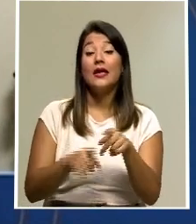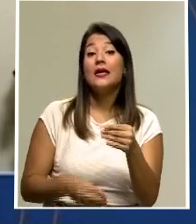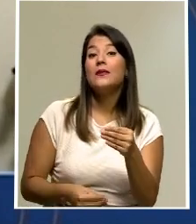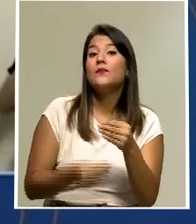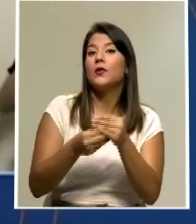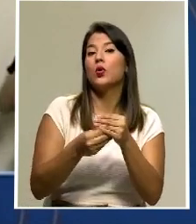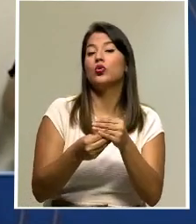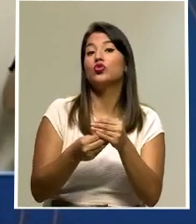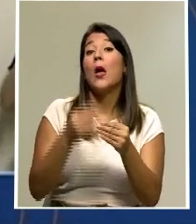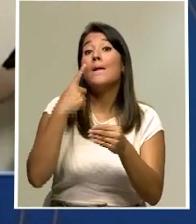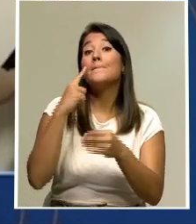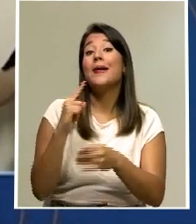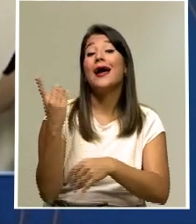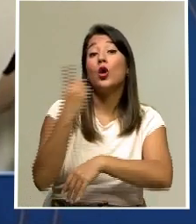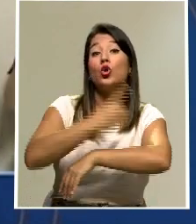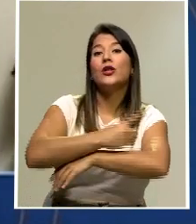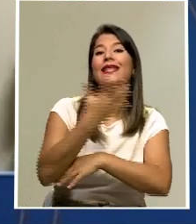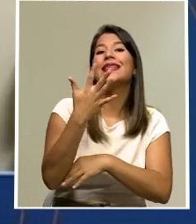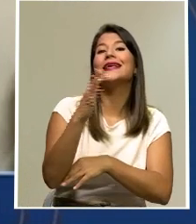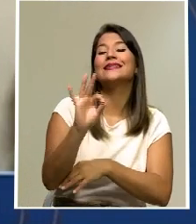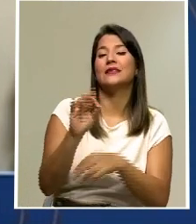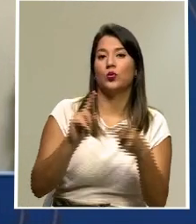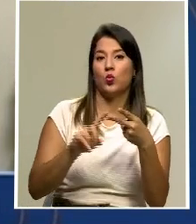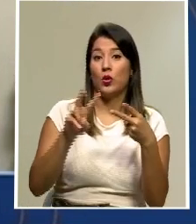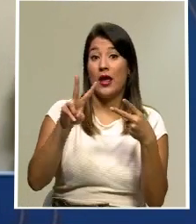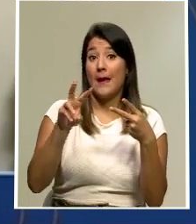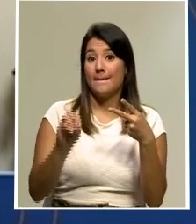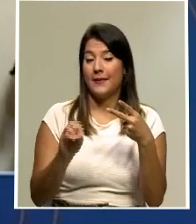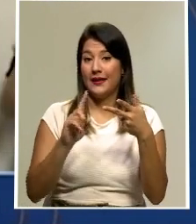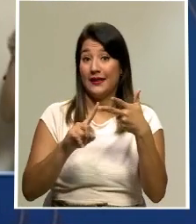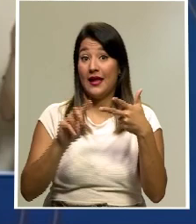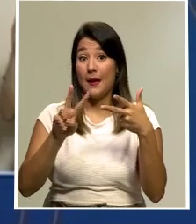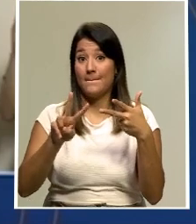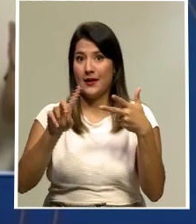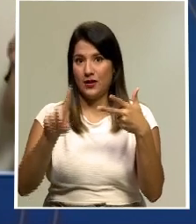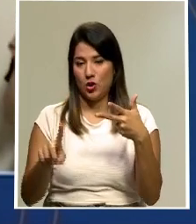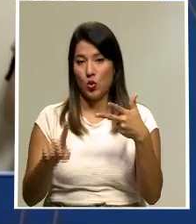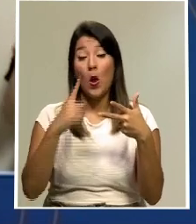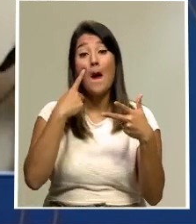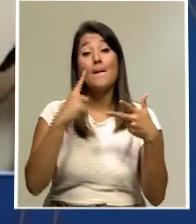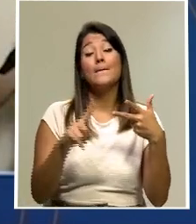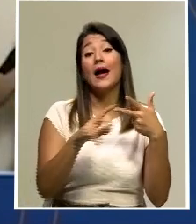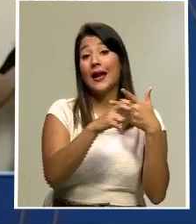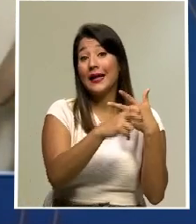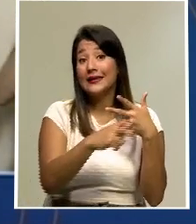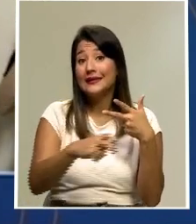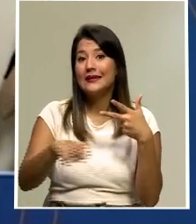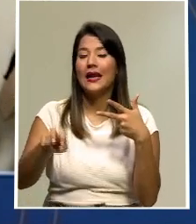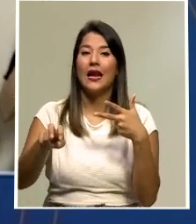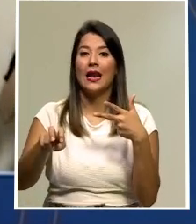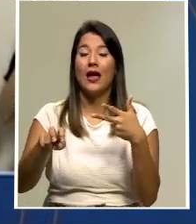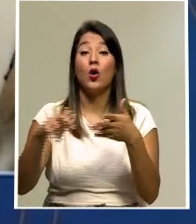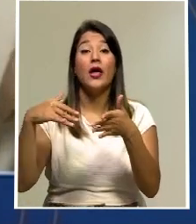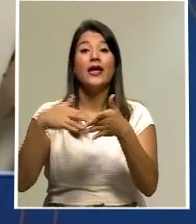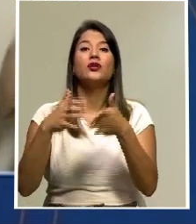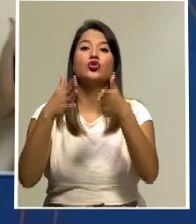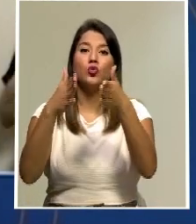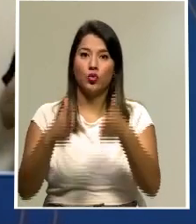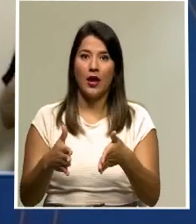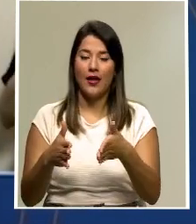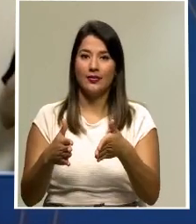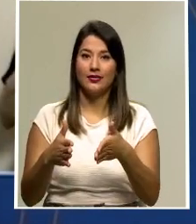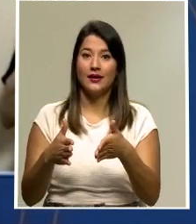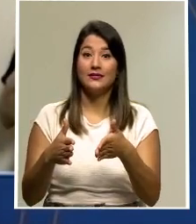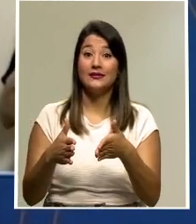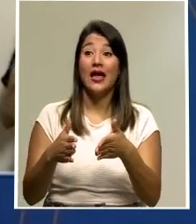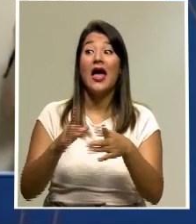excepción para los días 19, 20 y 21 en lo que respecta al traslado de estudiantes a los